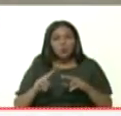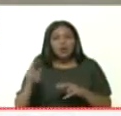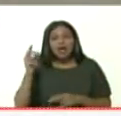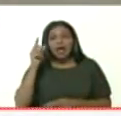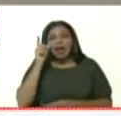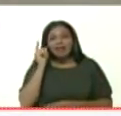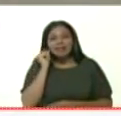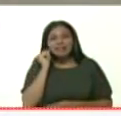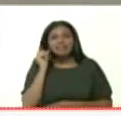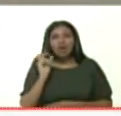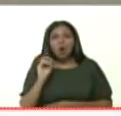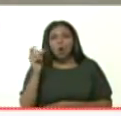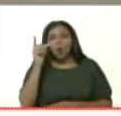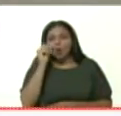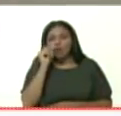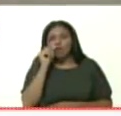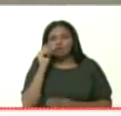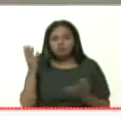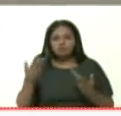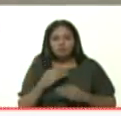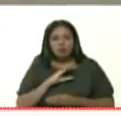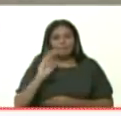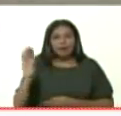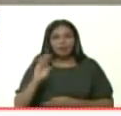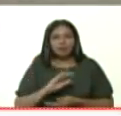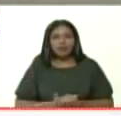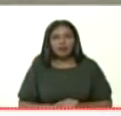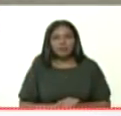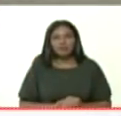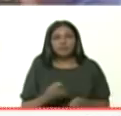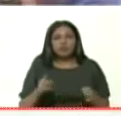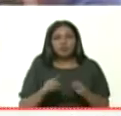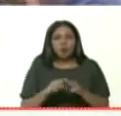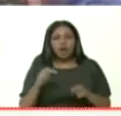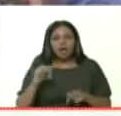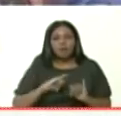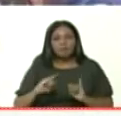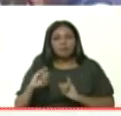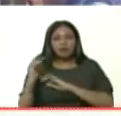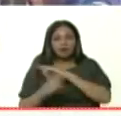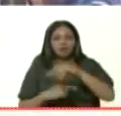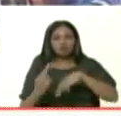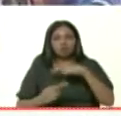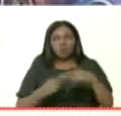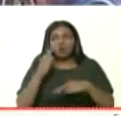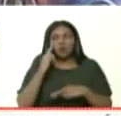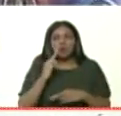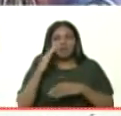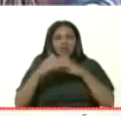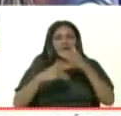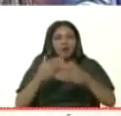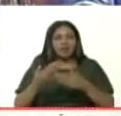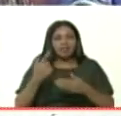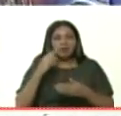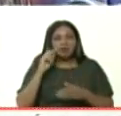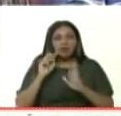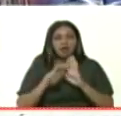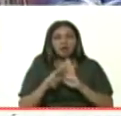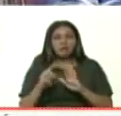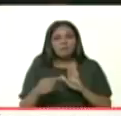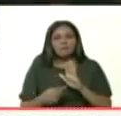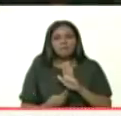de un niño recibido por su patria. Y así es en la Revolución Bolivariana, y cada vez tiene que ser